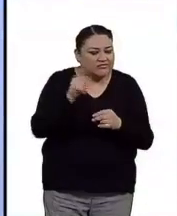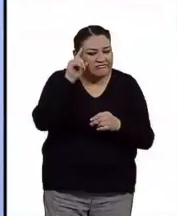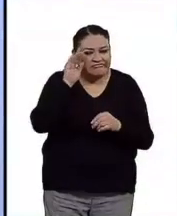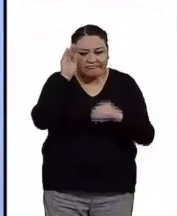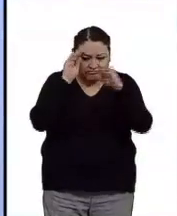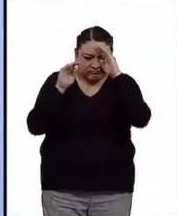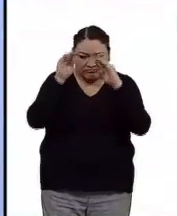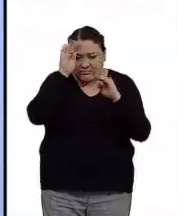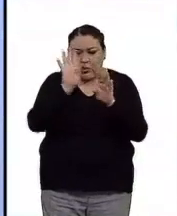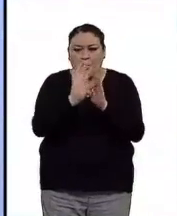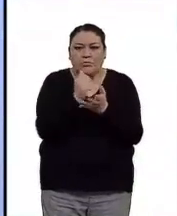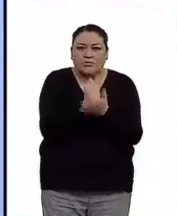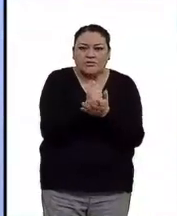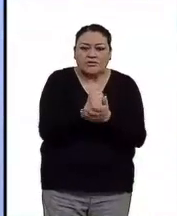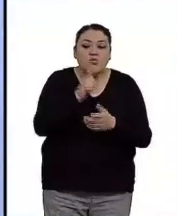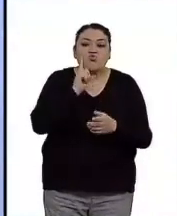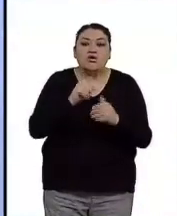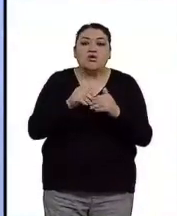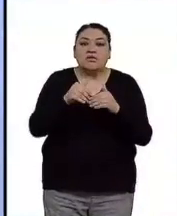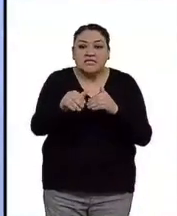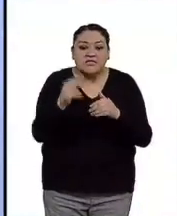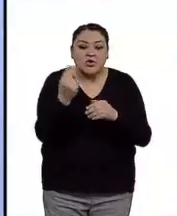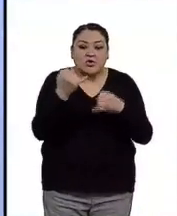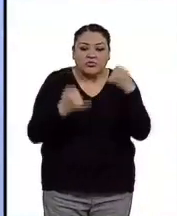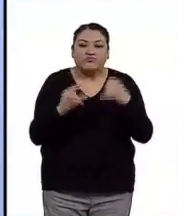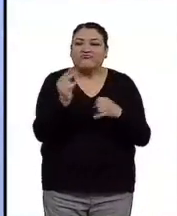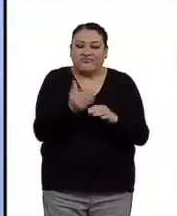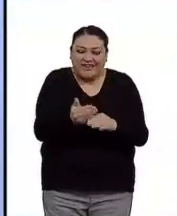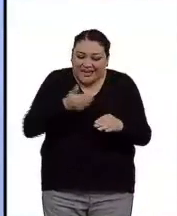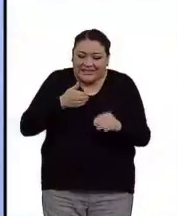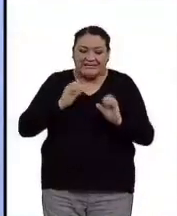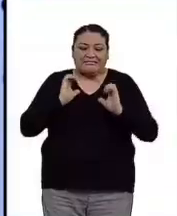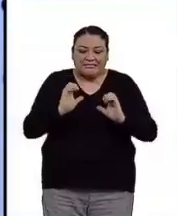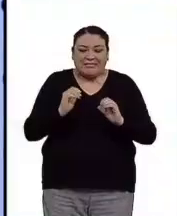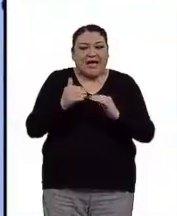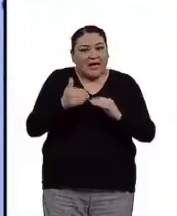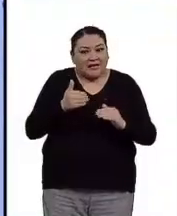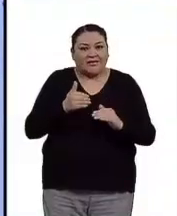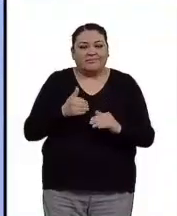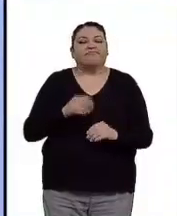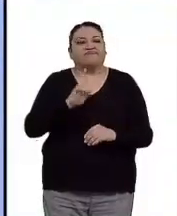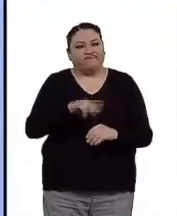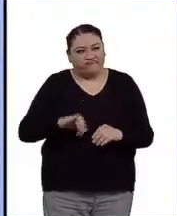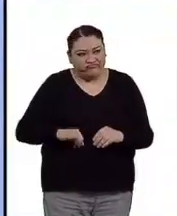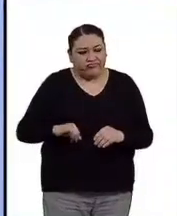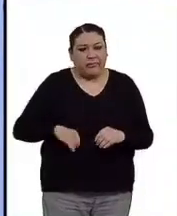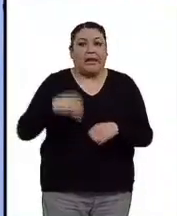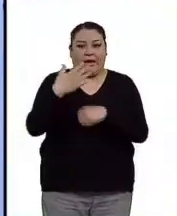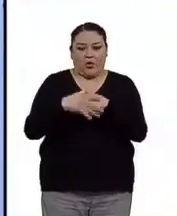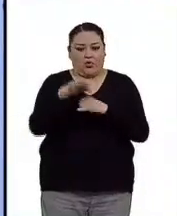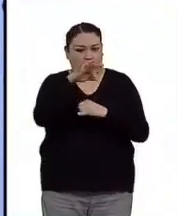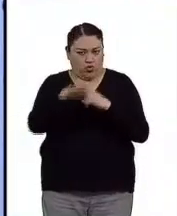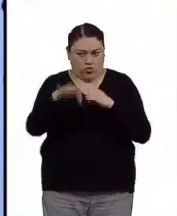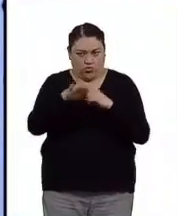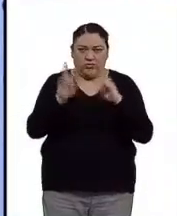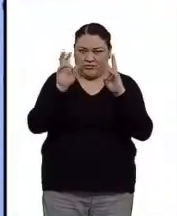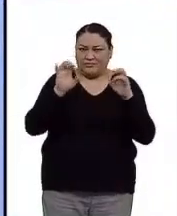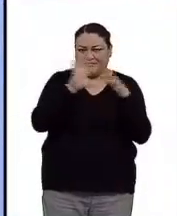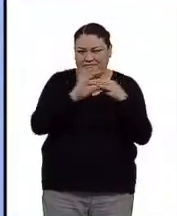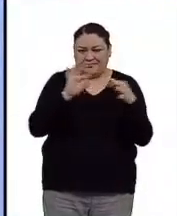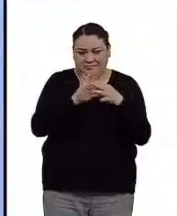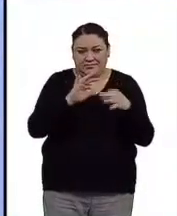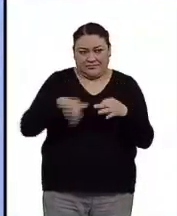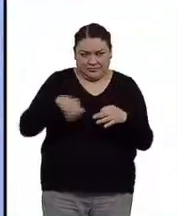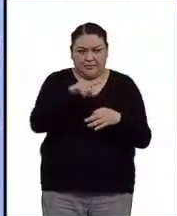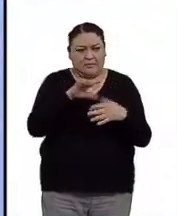evitar que las mujeres lleguen a estar en esa situación. Eso es muy interesante y creo que lo vamos a retomar en el tercer y último bloque porque justo es